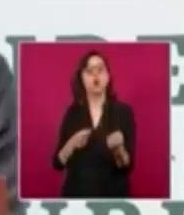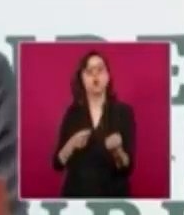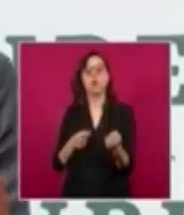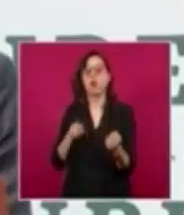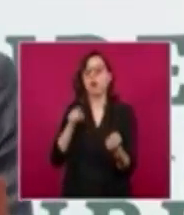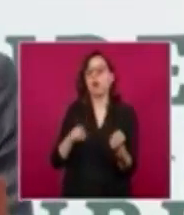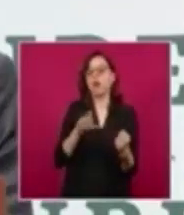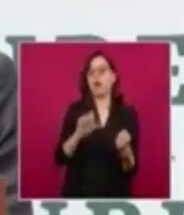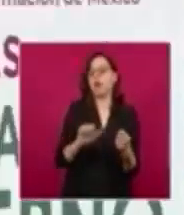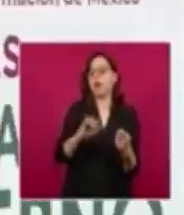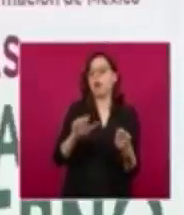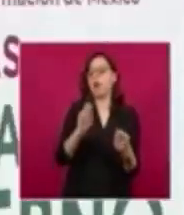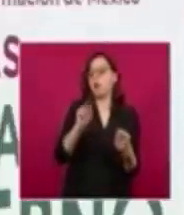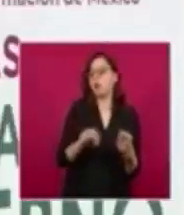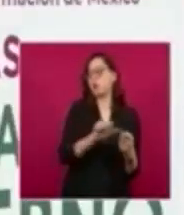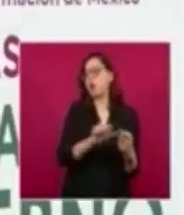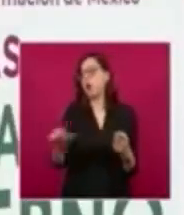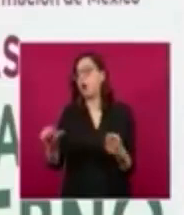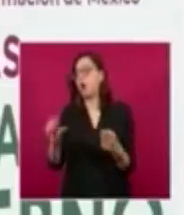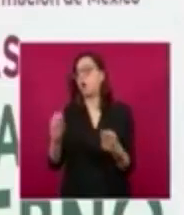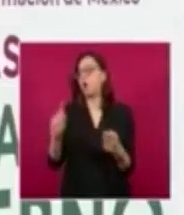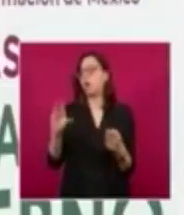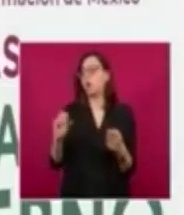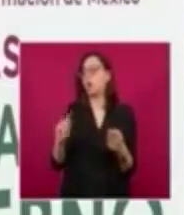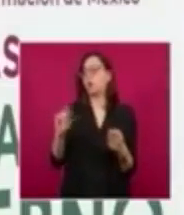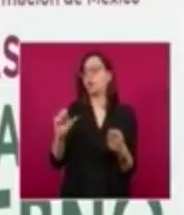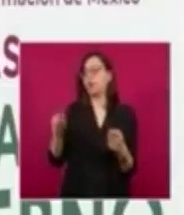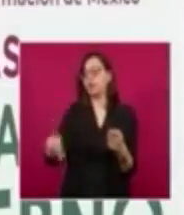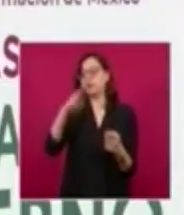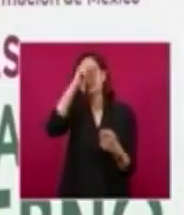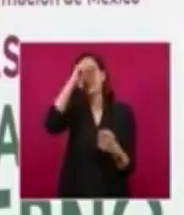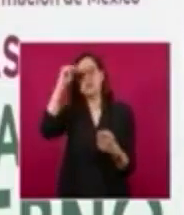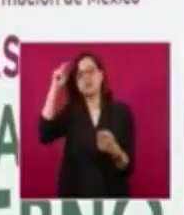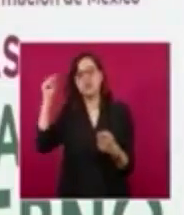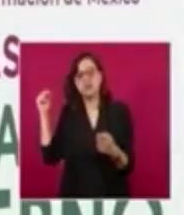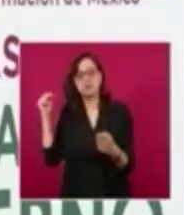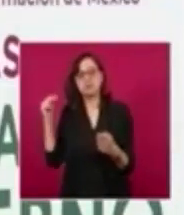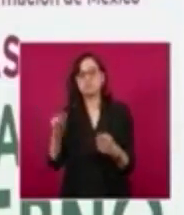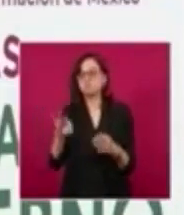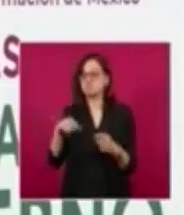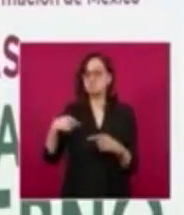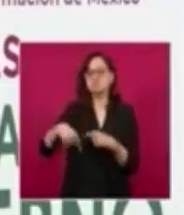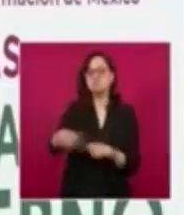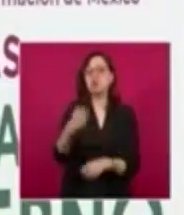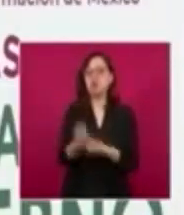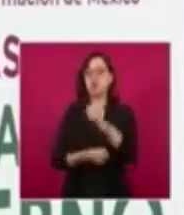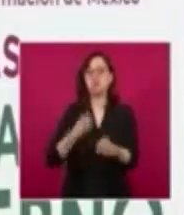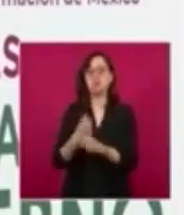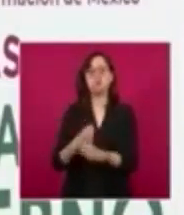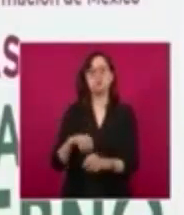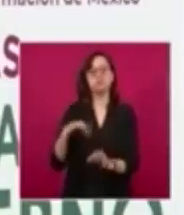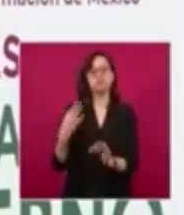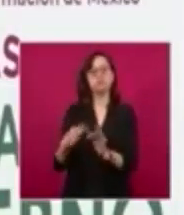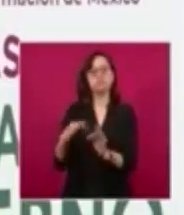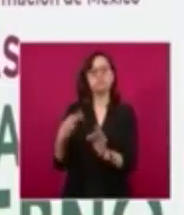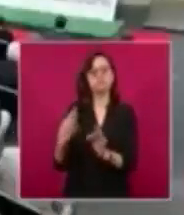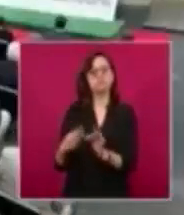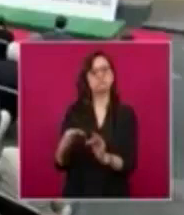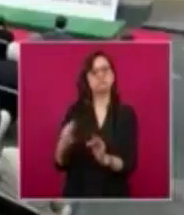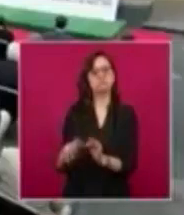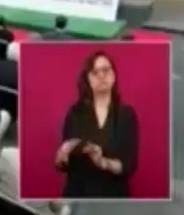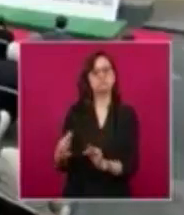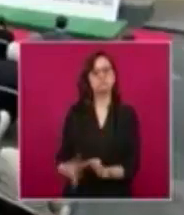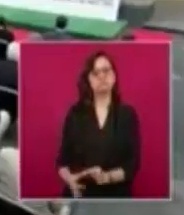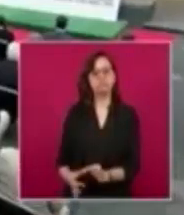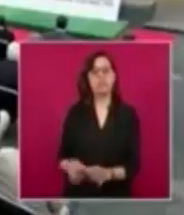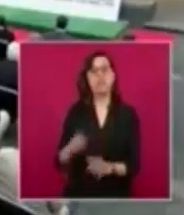Mira, todos los presidentes, y para eso son los informes, es para exaltar los logros. Sí, claro. Pero uno ve, si